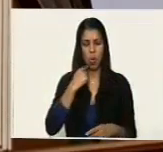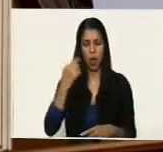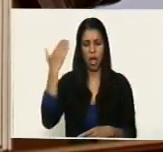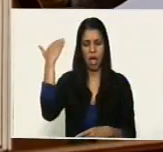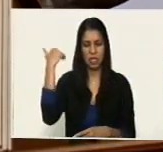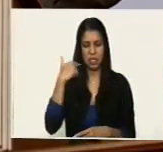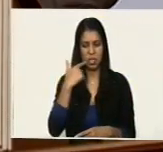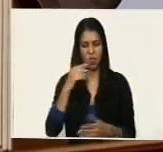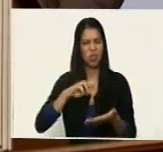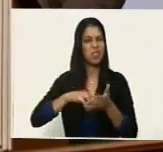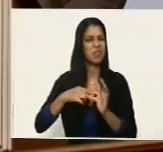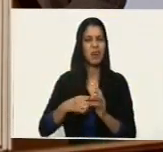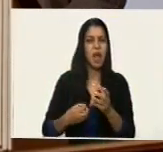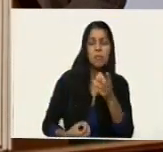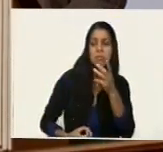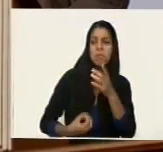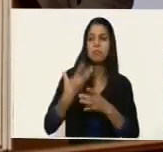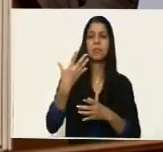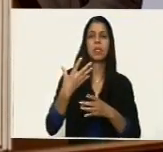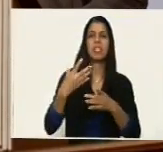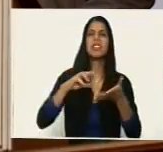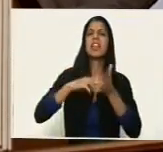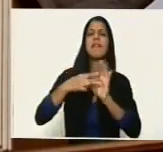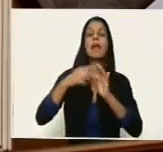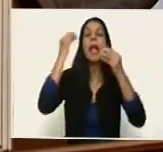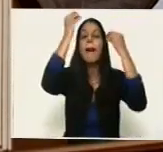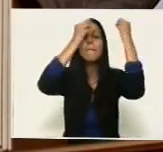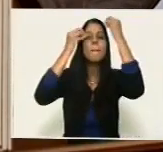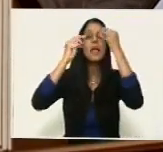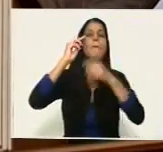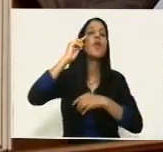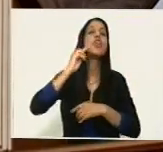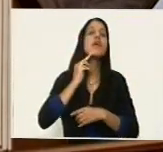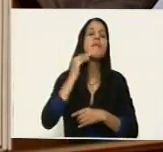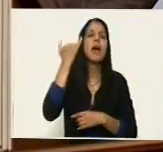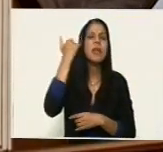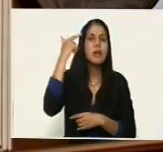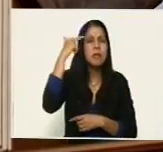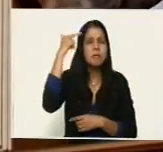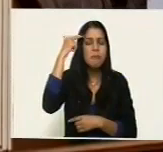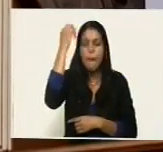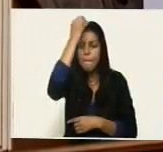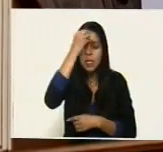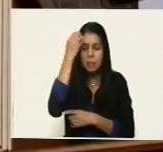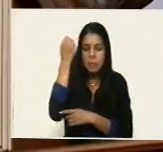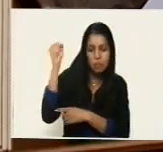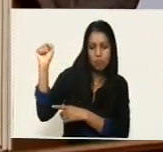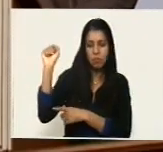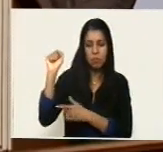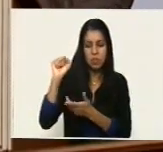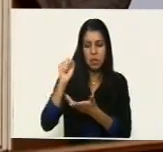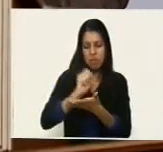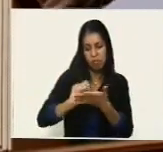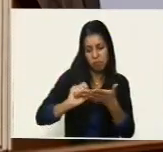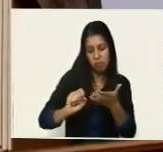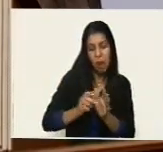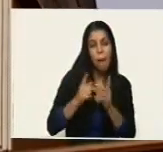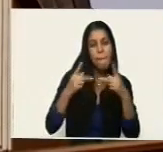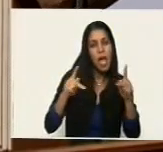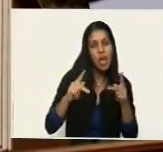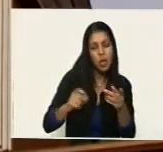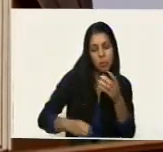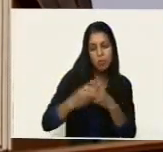una insurgencia del pensamiento del libertador, y cuando cumplen 200 años la